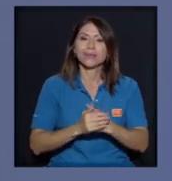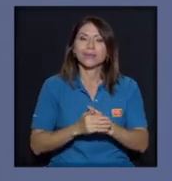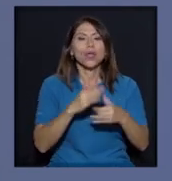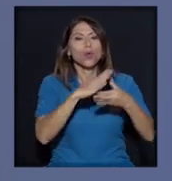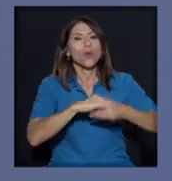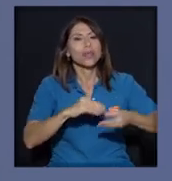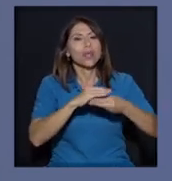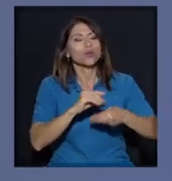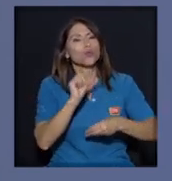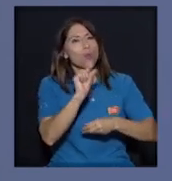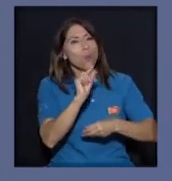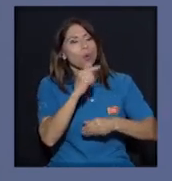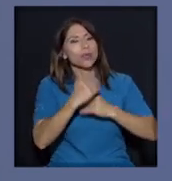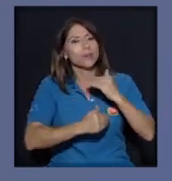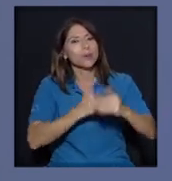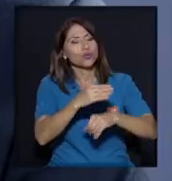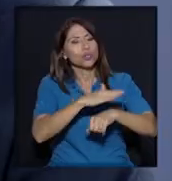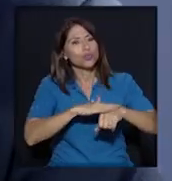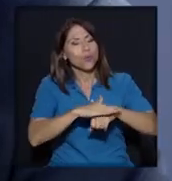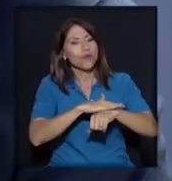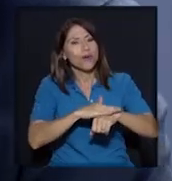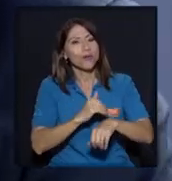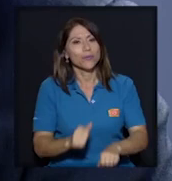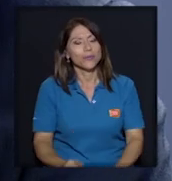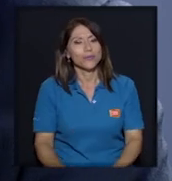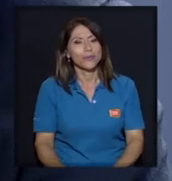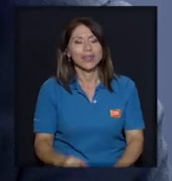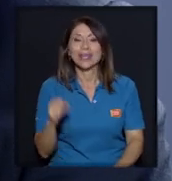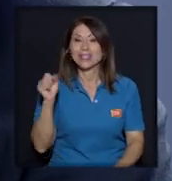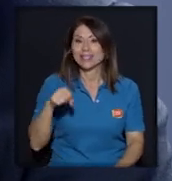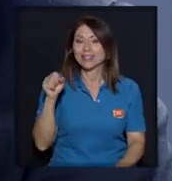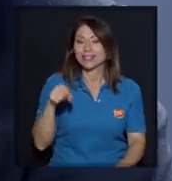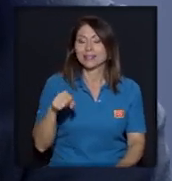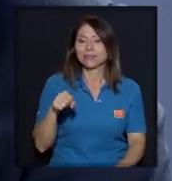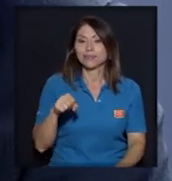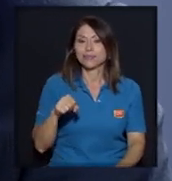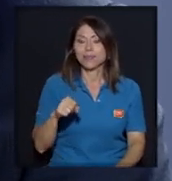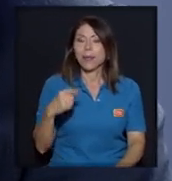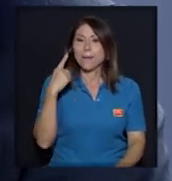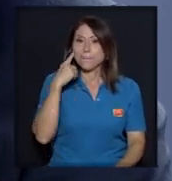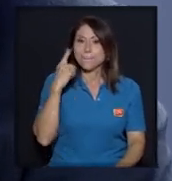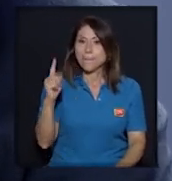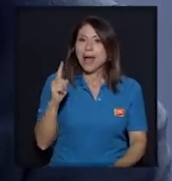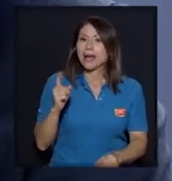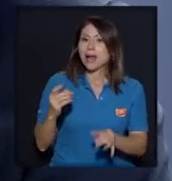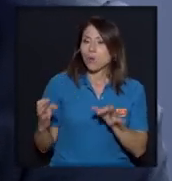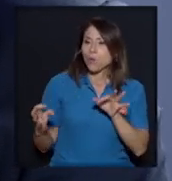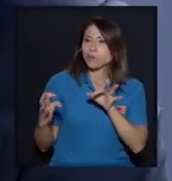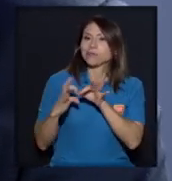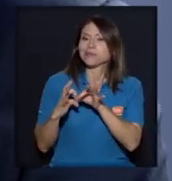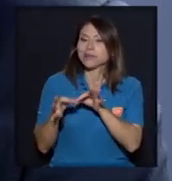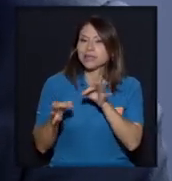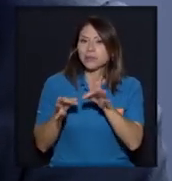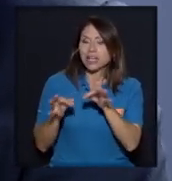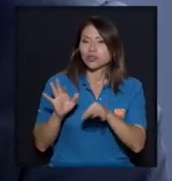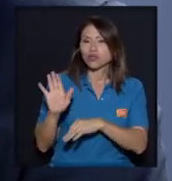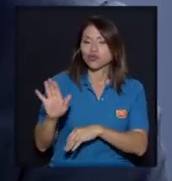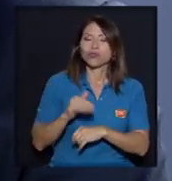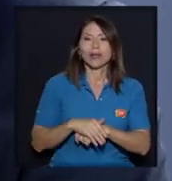Cuéntenos un poco de ese proceso, por favor, don Henry. Sí, ahí, para retomar la explicación suya, en el